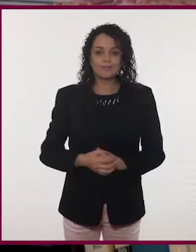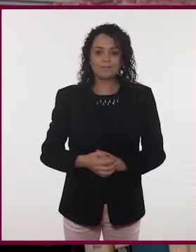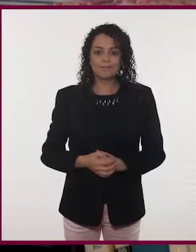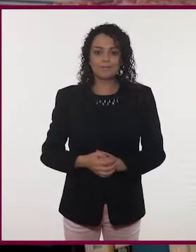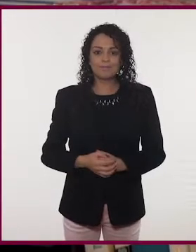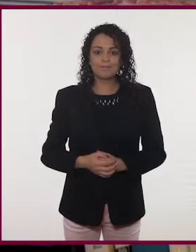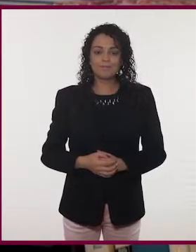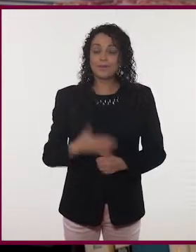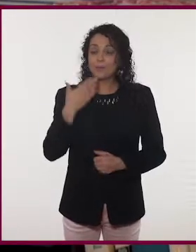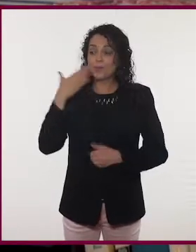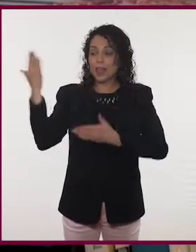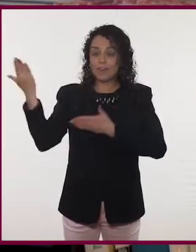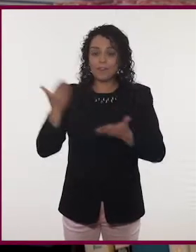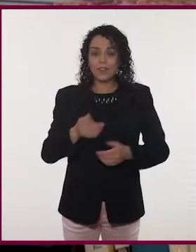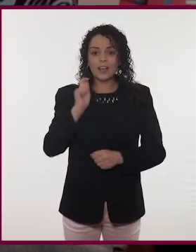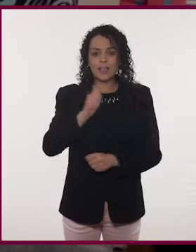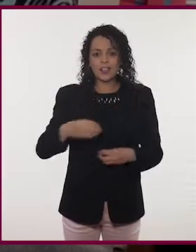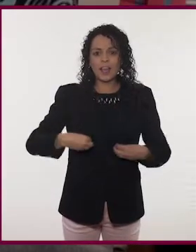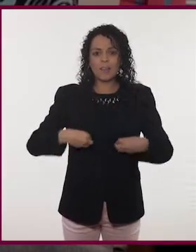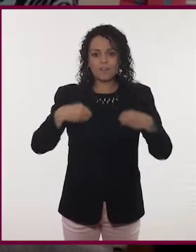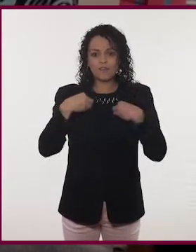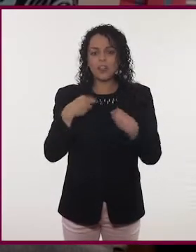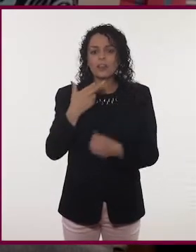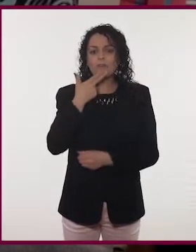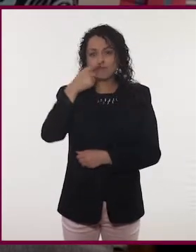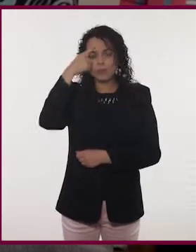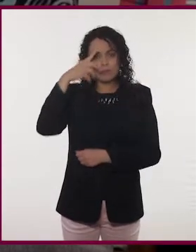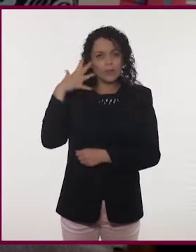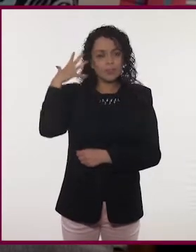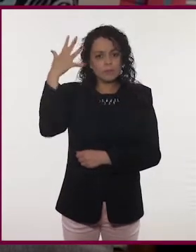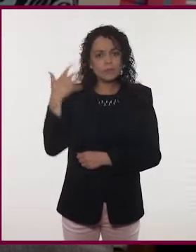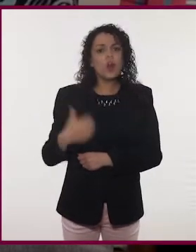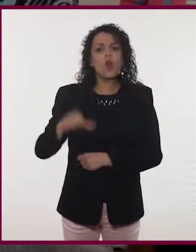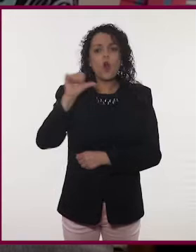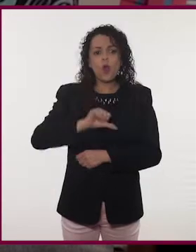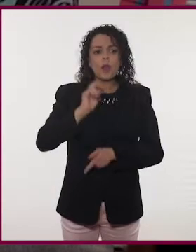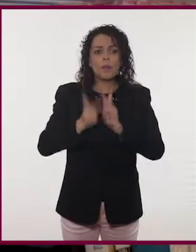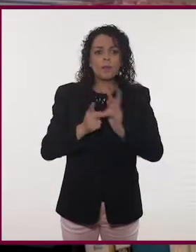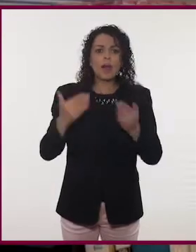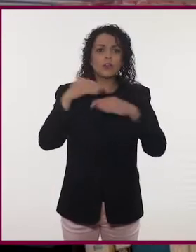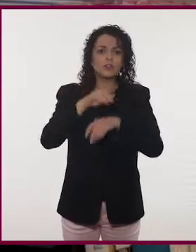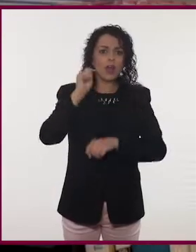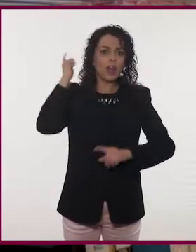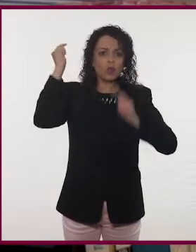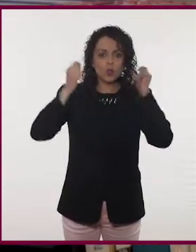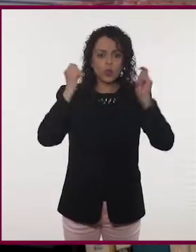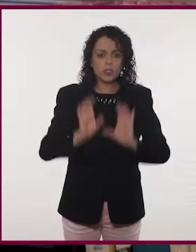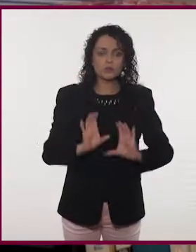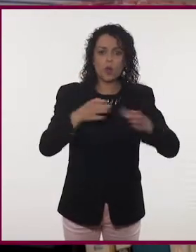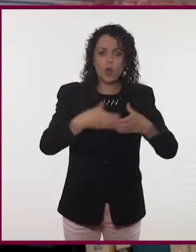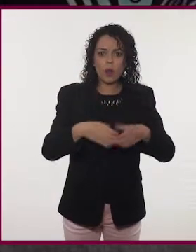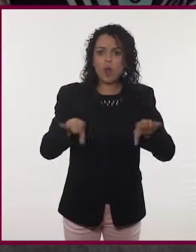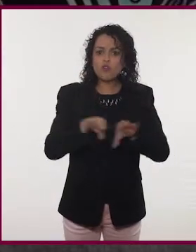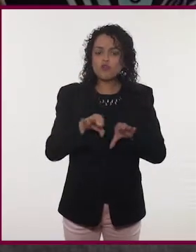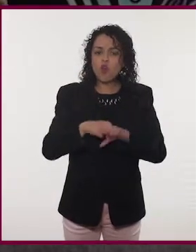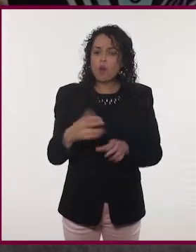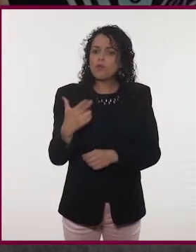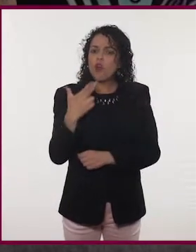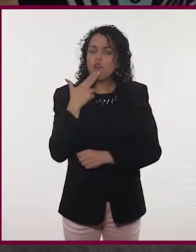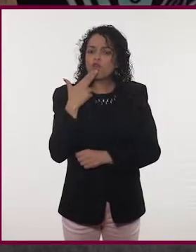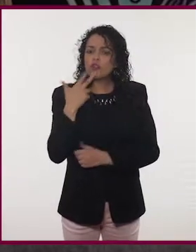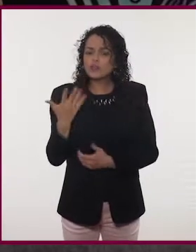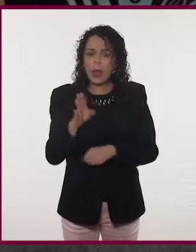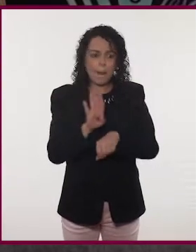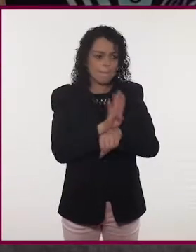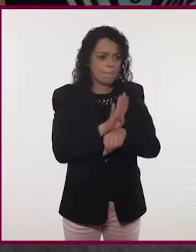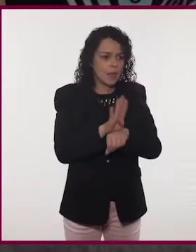Amigos, bienvenidos a Vida Productiva. Hoy hablaremos del turismo comunitario. ¿Qué es? ¿Cómo funciona? ¿Qué